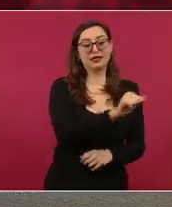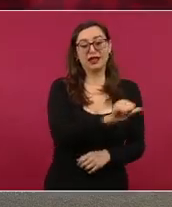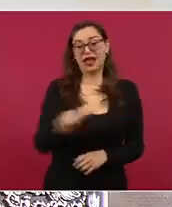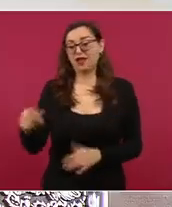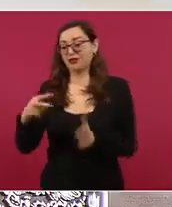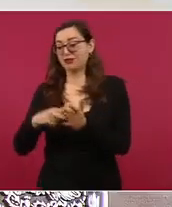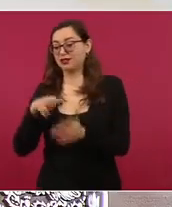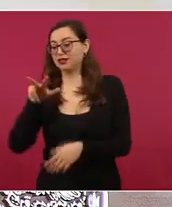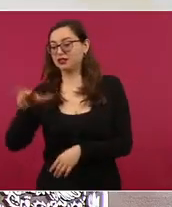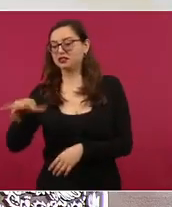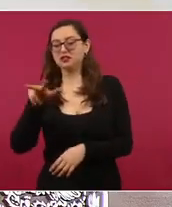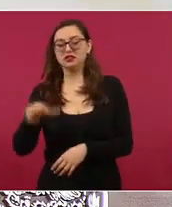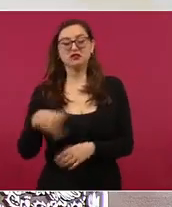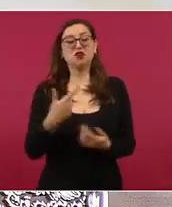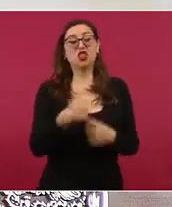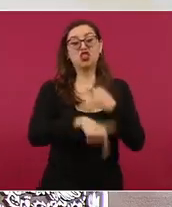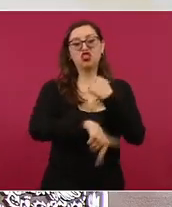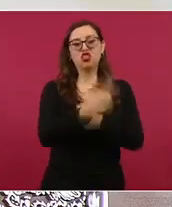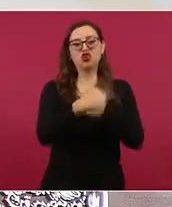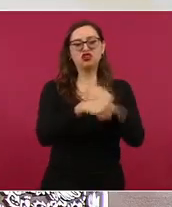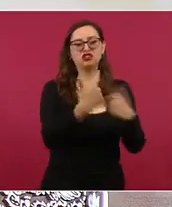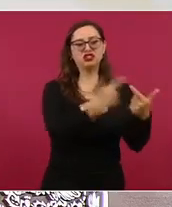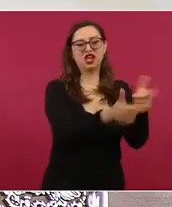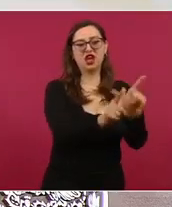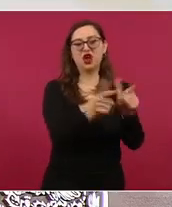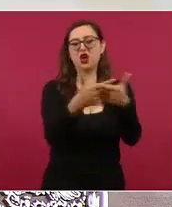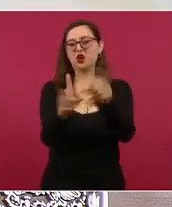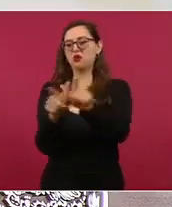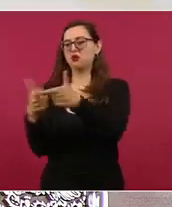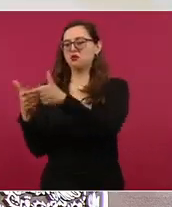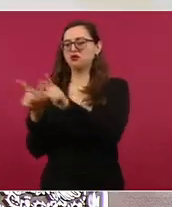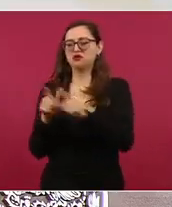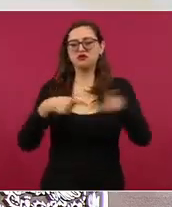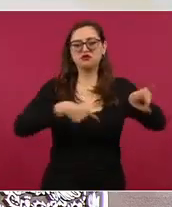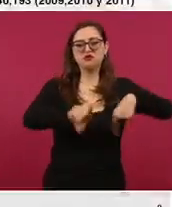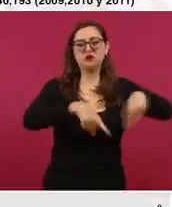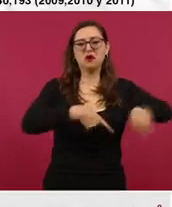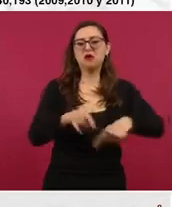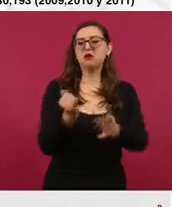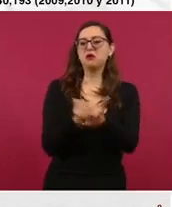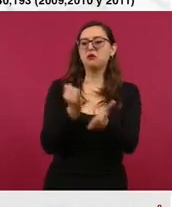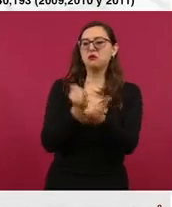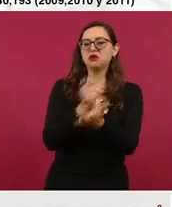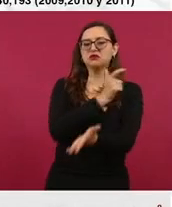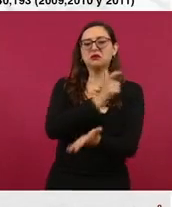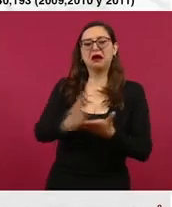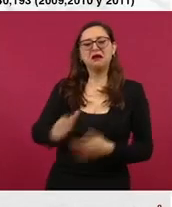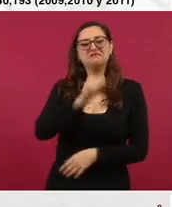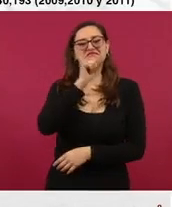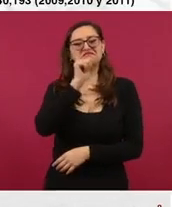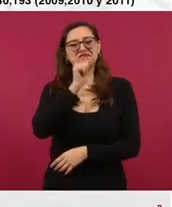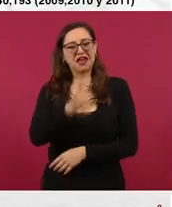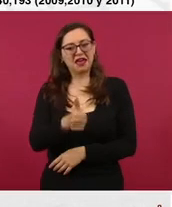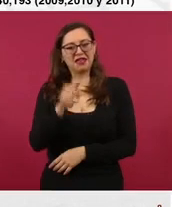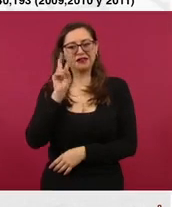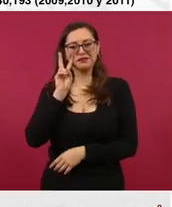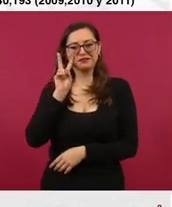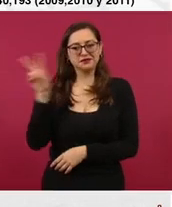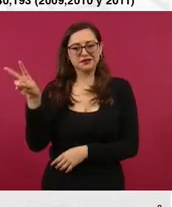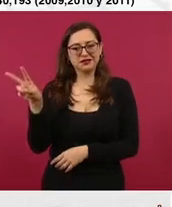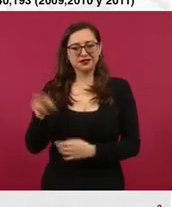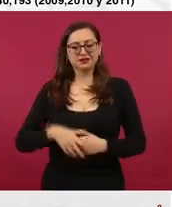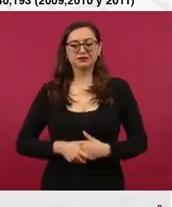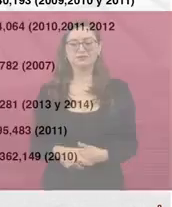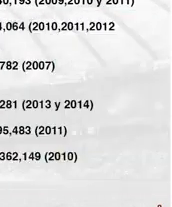2018. Tenemos que al Cruz Azul le condonaron cerca de los 330 millones, al Toluca 28, al